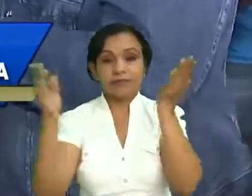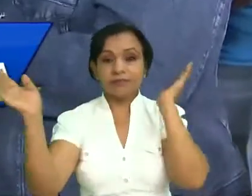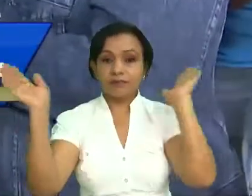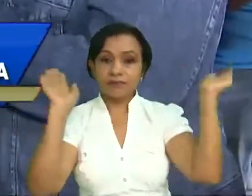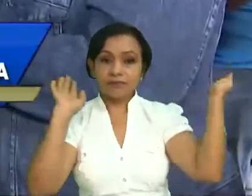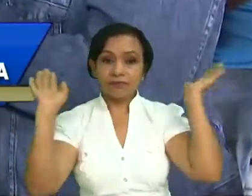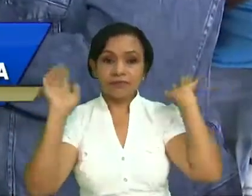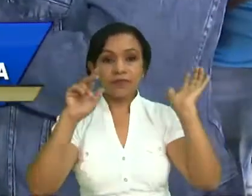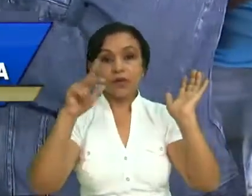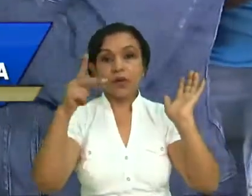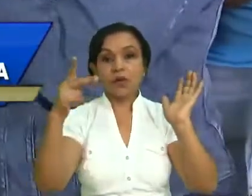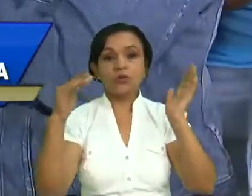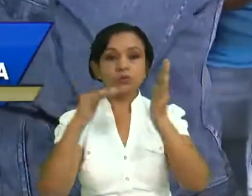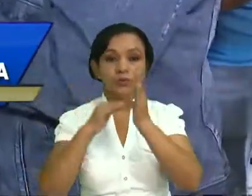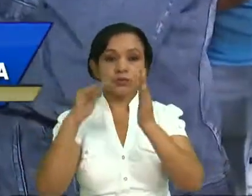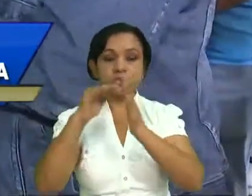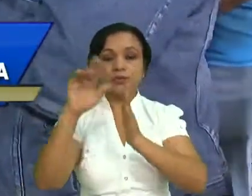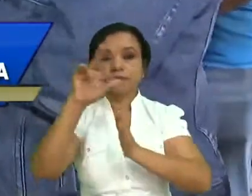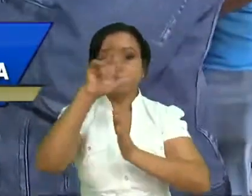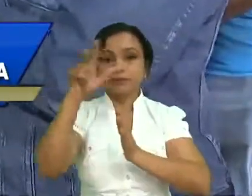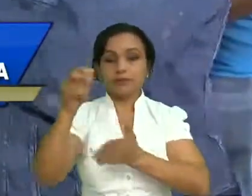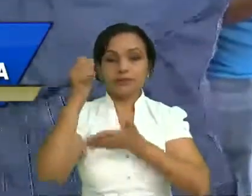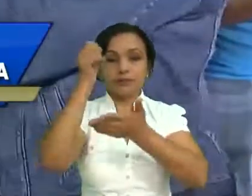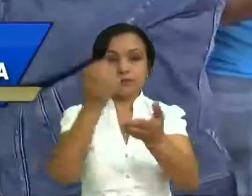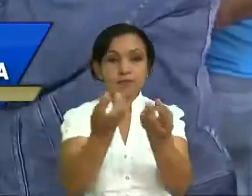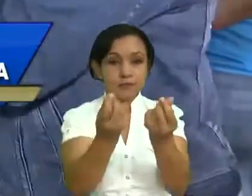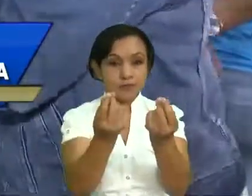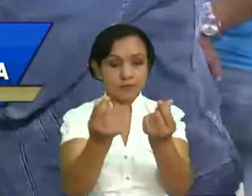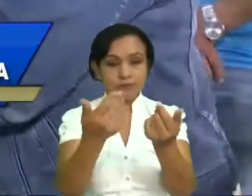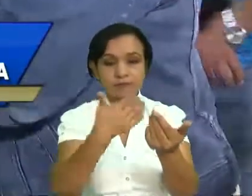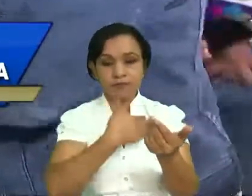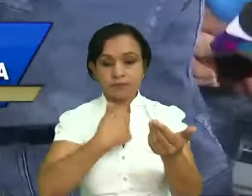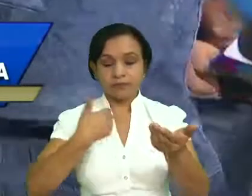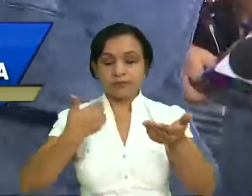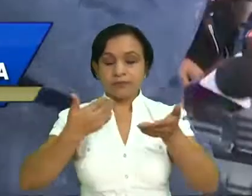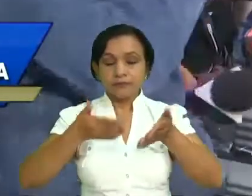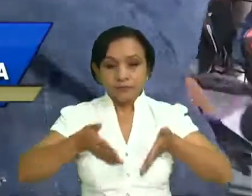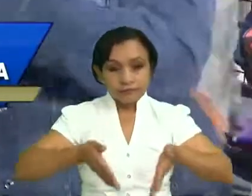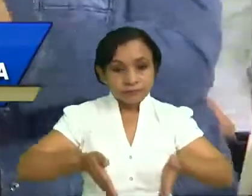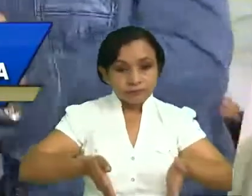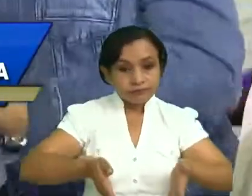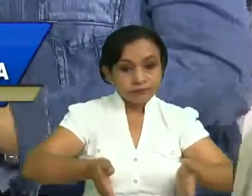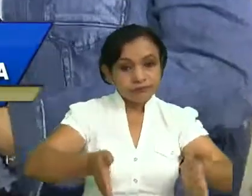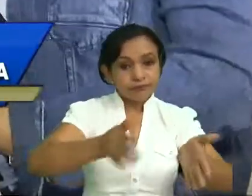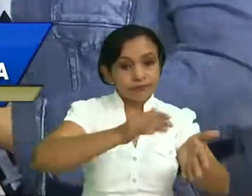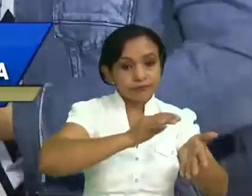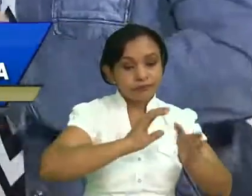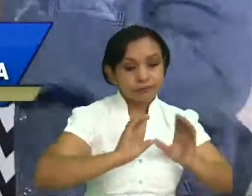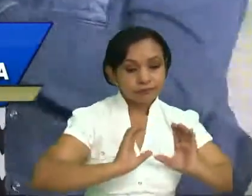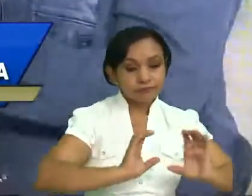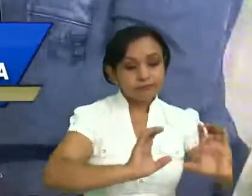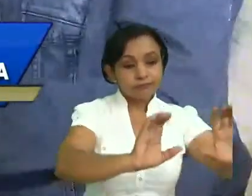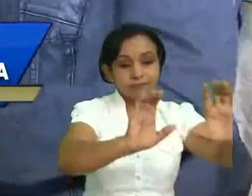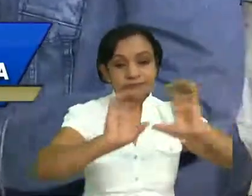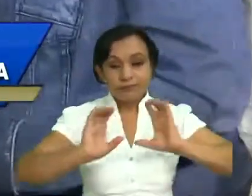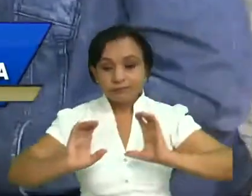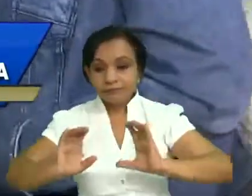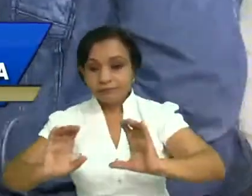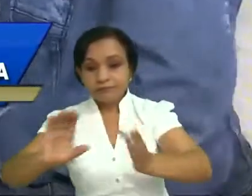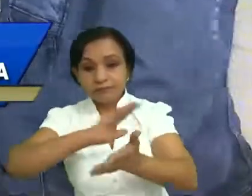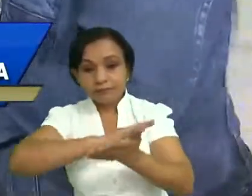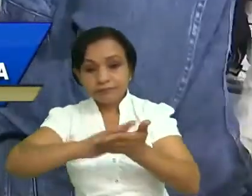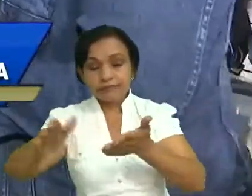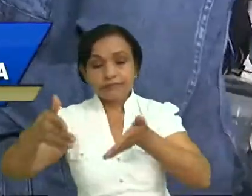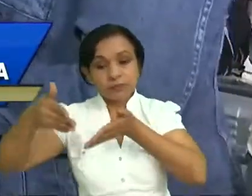inversión de 8 millones de córdoba, ya sea el mejorar las calles internas de los mercados, la impermeabilización de los techos, lo que es el